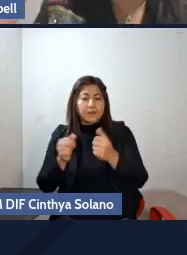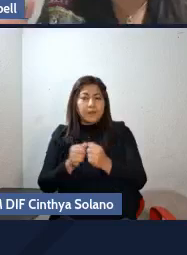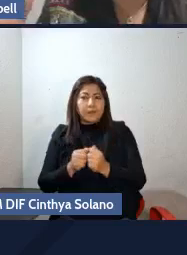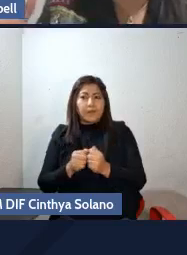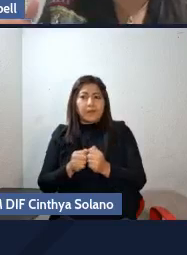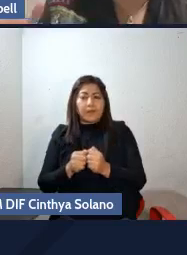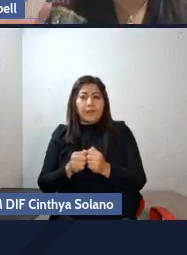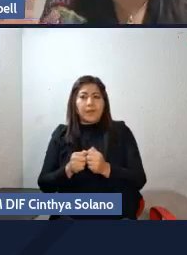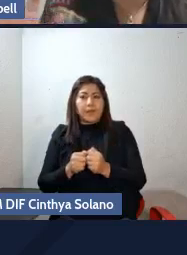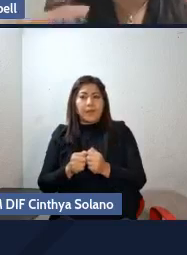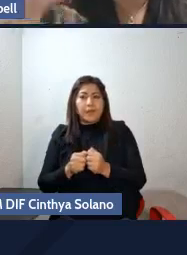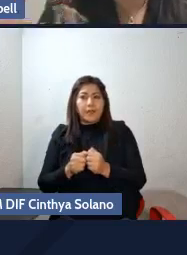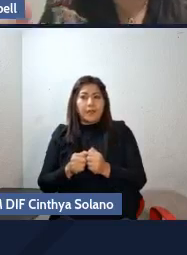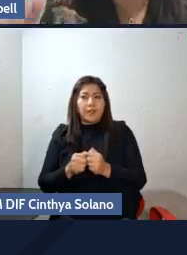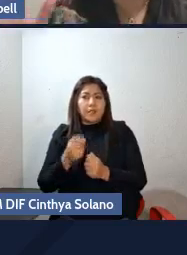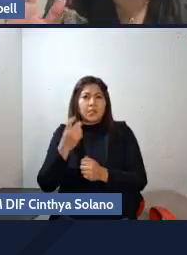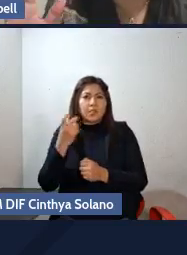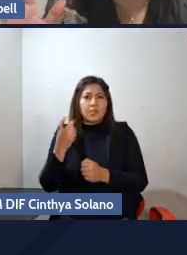voluntad de que pues